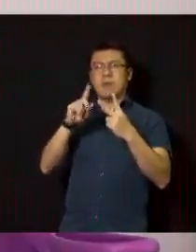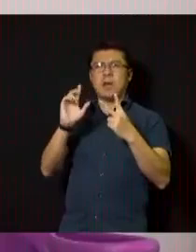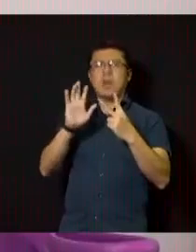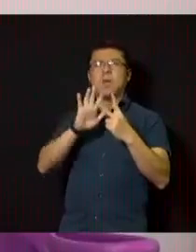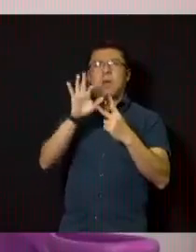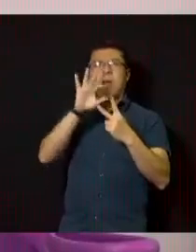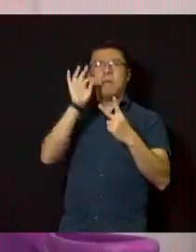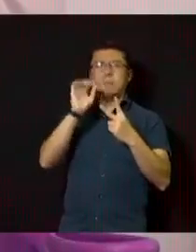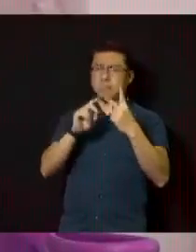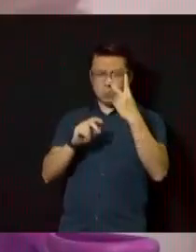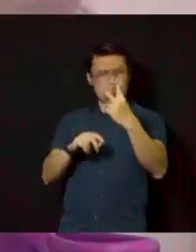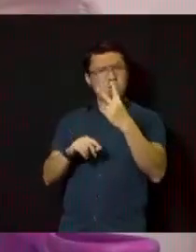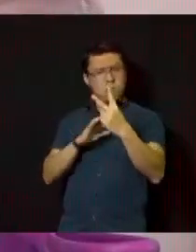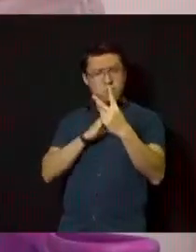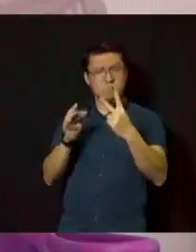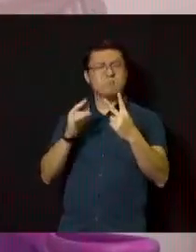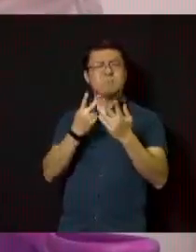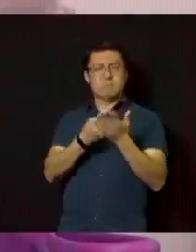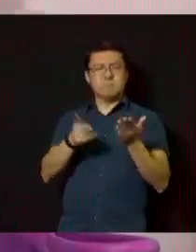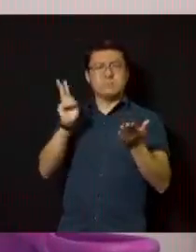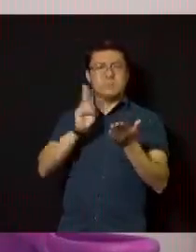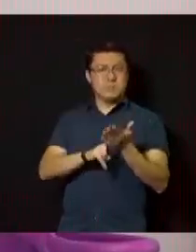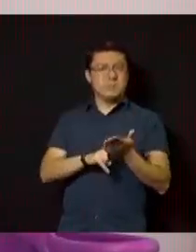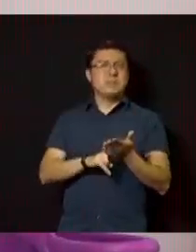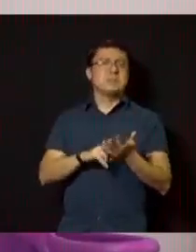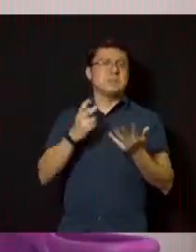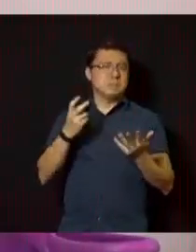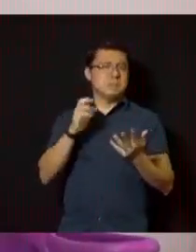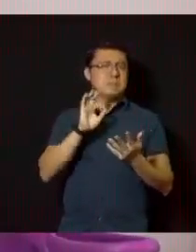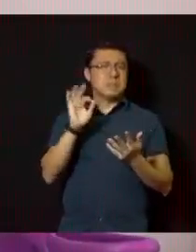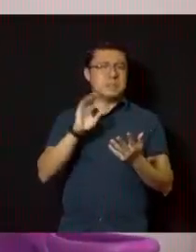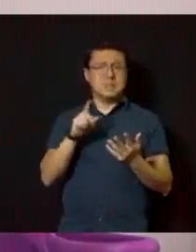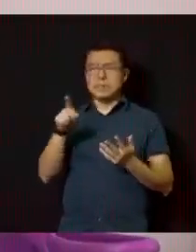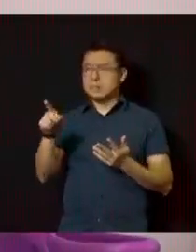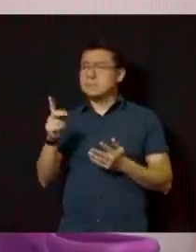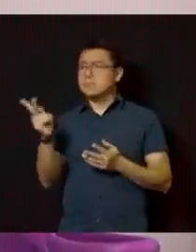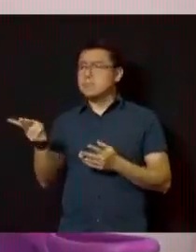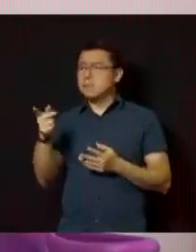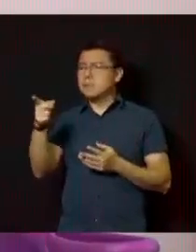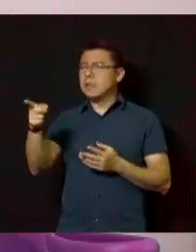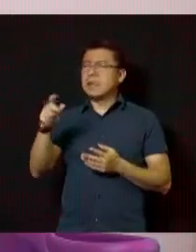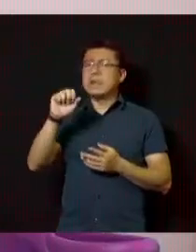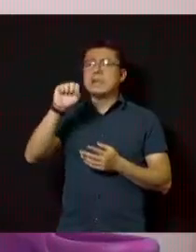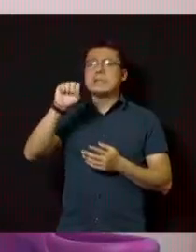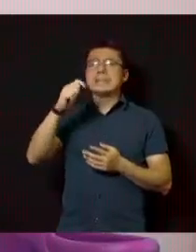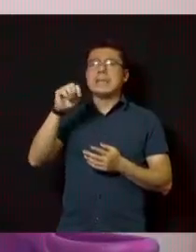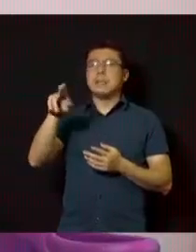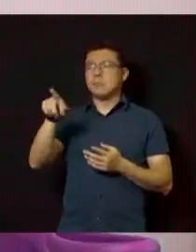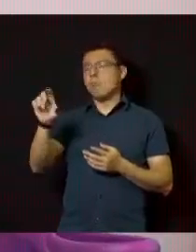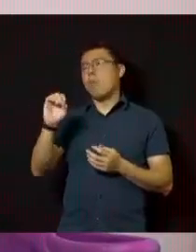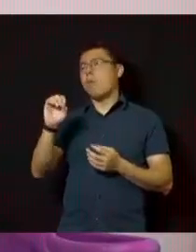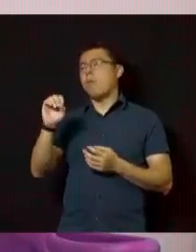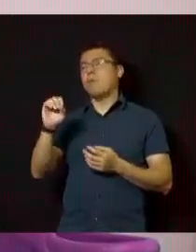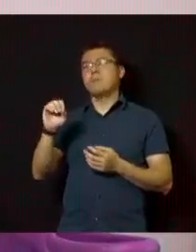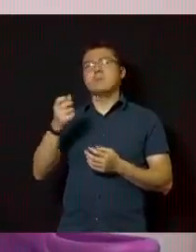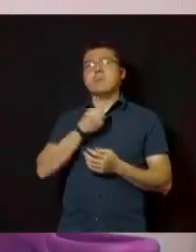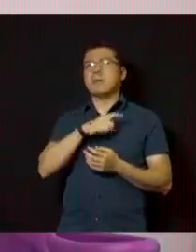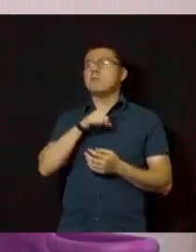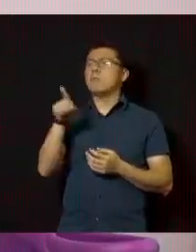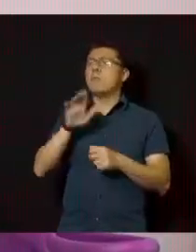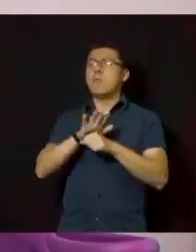Si hay gente que solamente le puede interesar nutrición, hay gente que le puede interesar la belleza, pero también hay personas que le puede interesar las